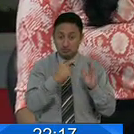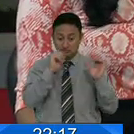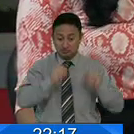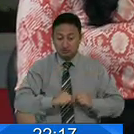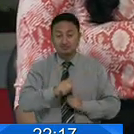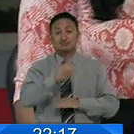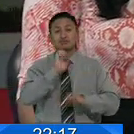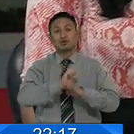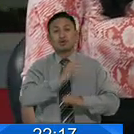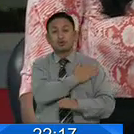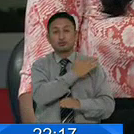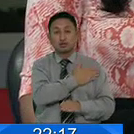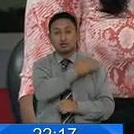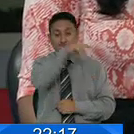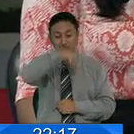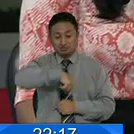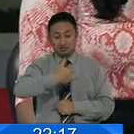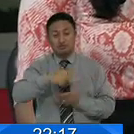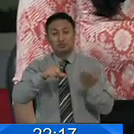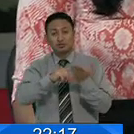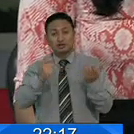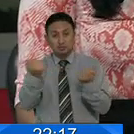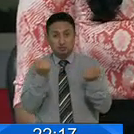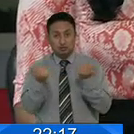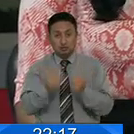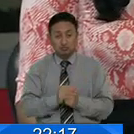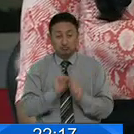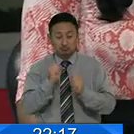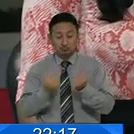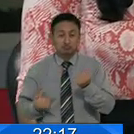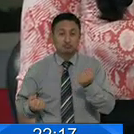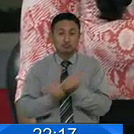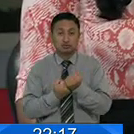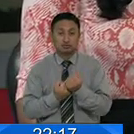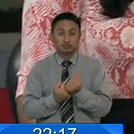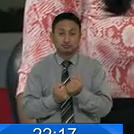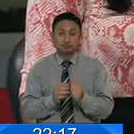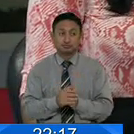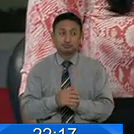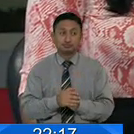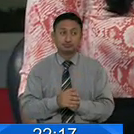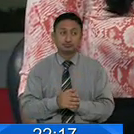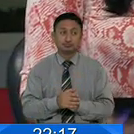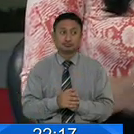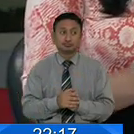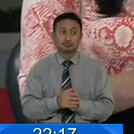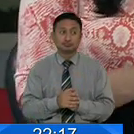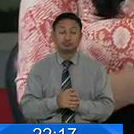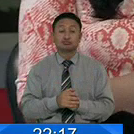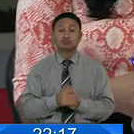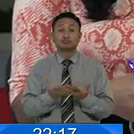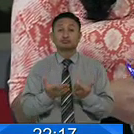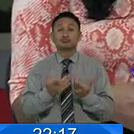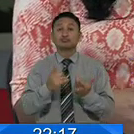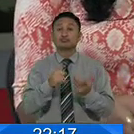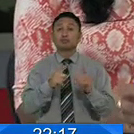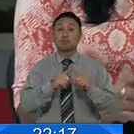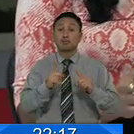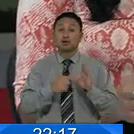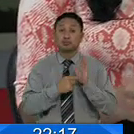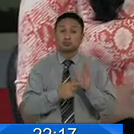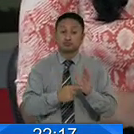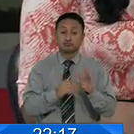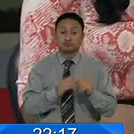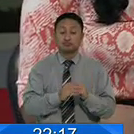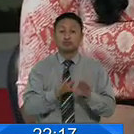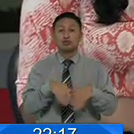confianza en el país y en el manejo de sus finanzas se ve fortalecido a criterios internacionales. A pesar de ello, señalan que para